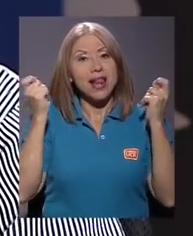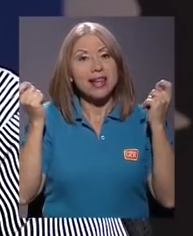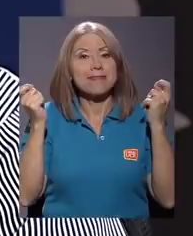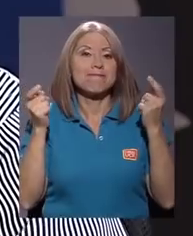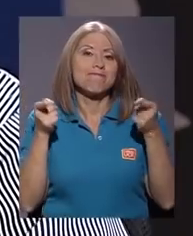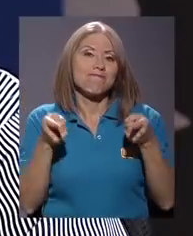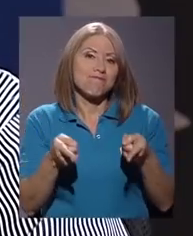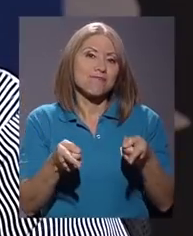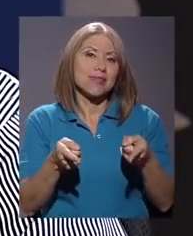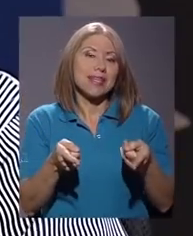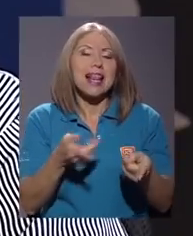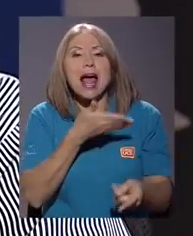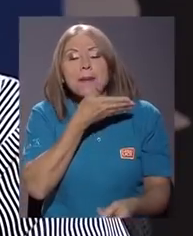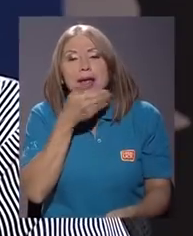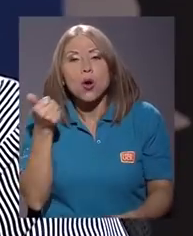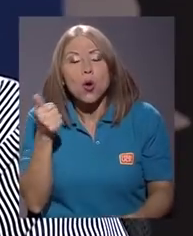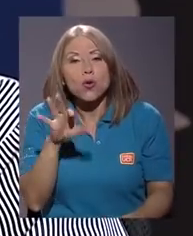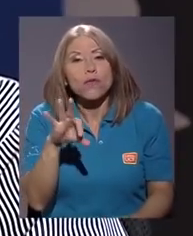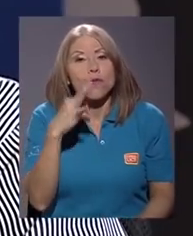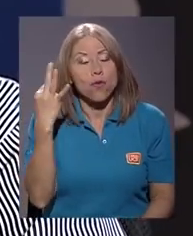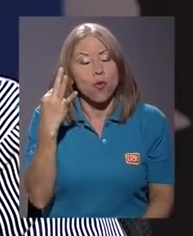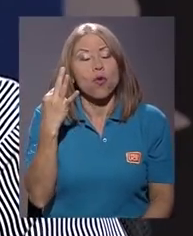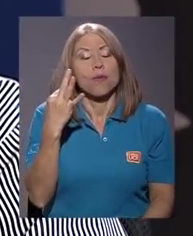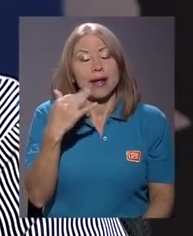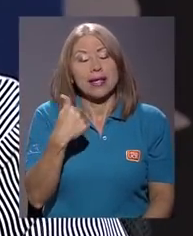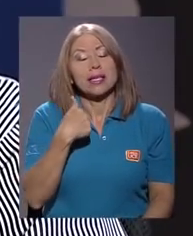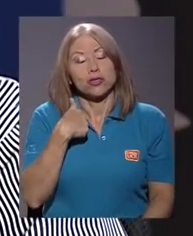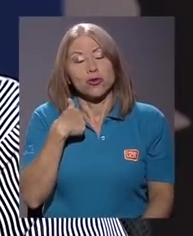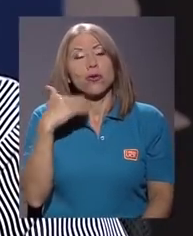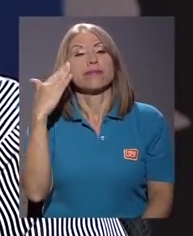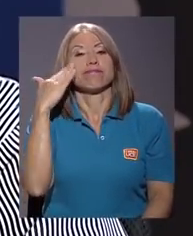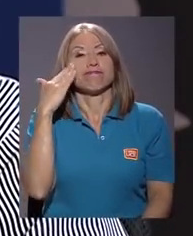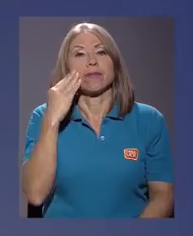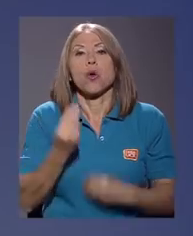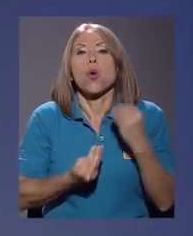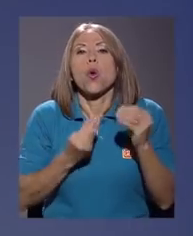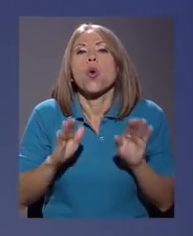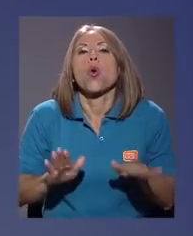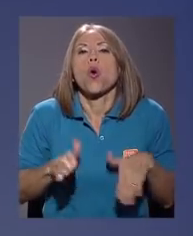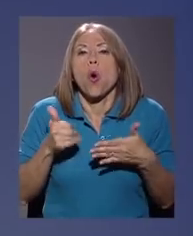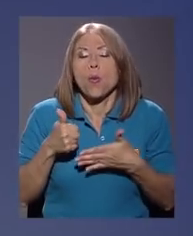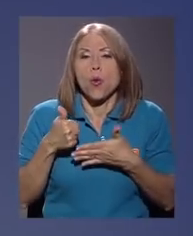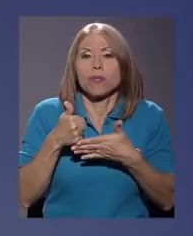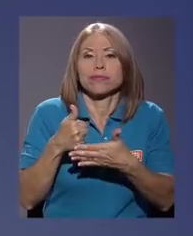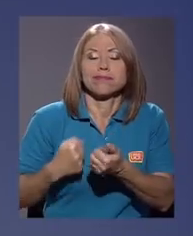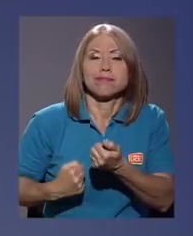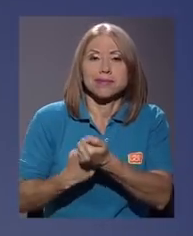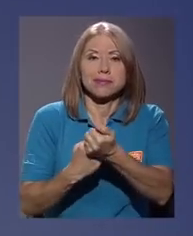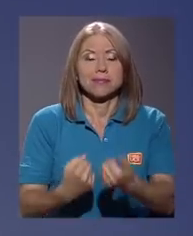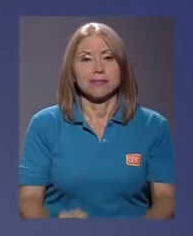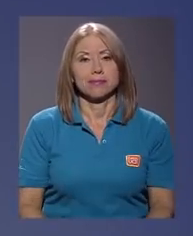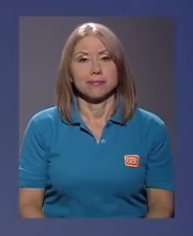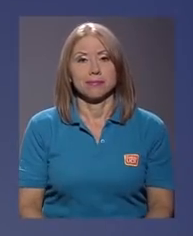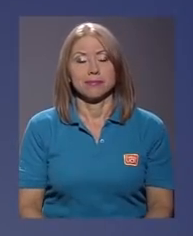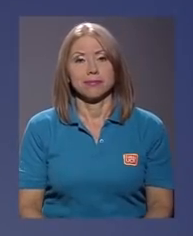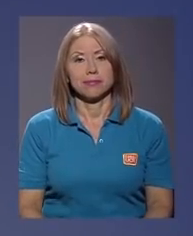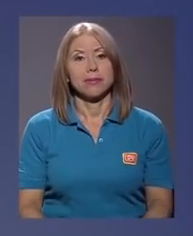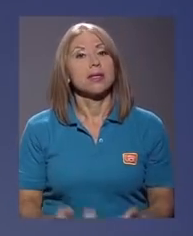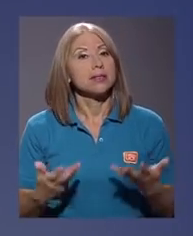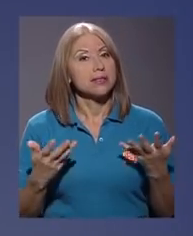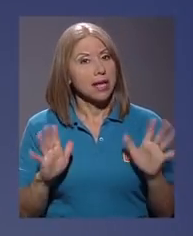manera que yo supe verdad Cómo Cómo dar este este apoyo e y